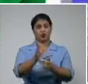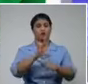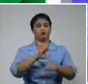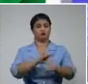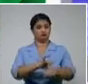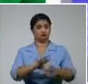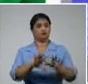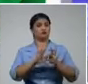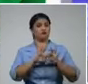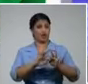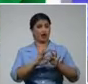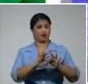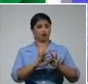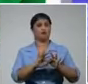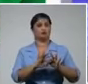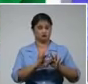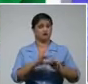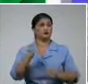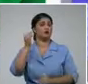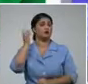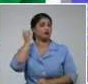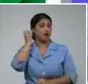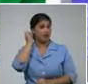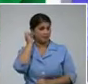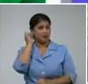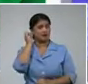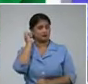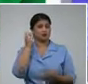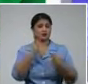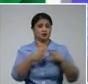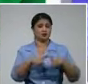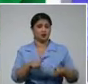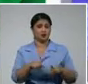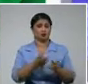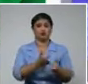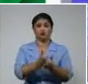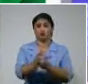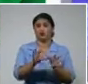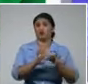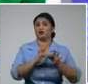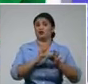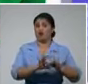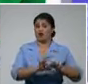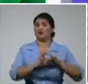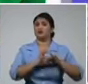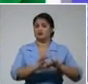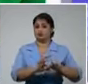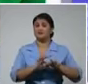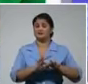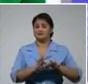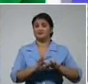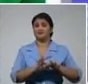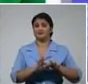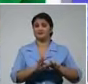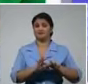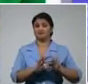estable, pero de todas formas mantiene su condición de grave, su estado, y me señalaba la doctora Lisset, la